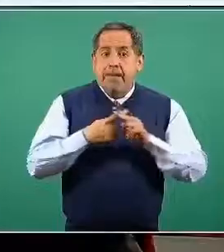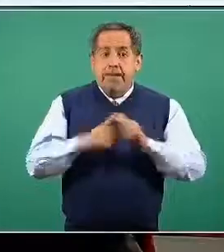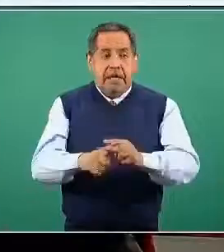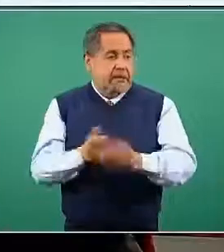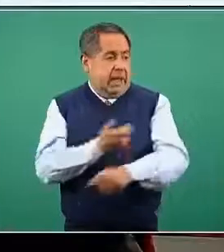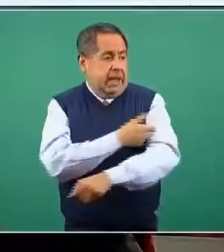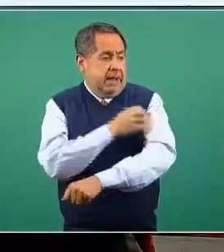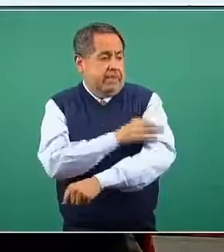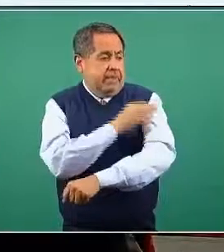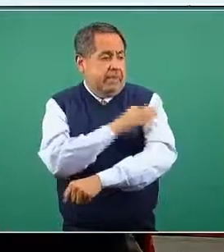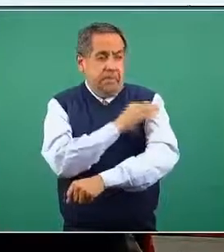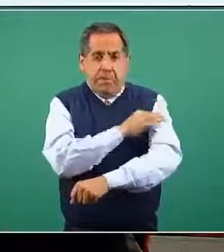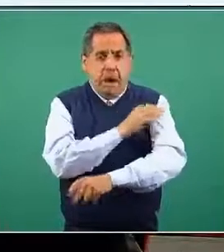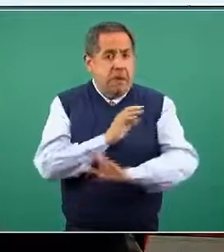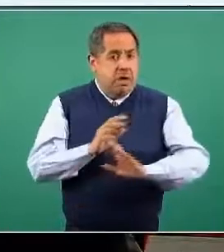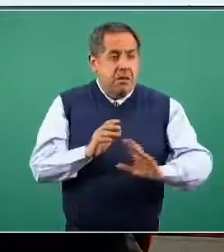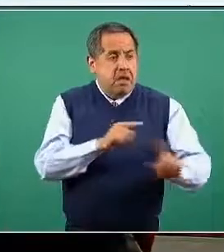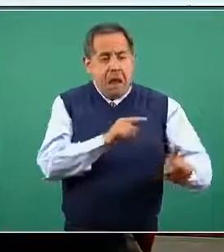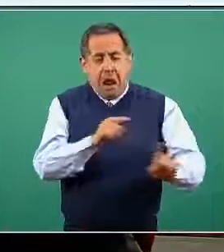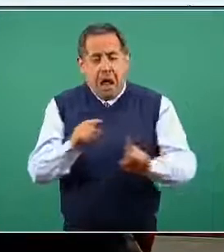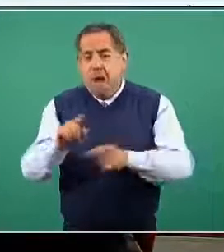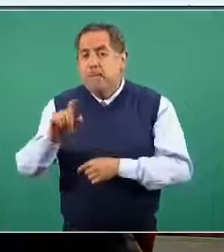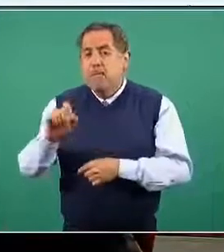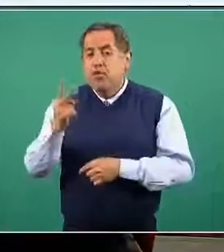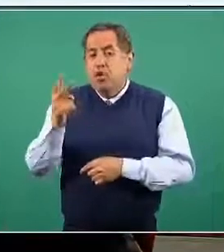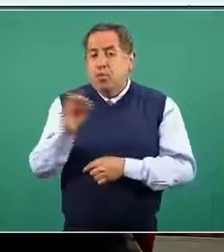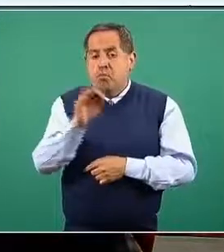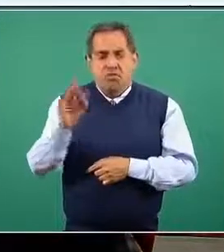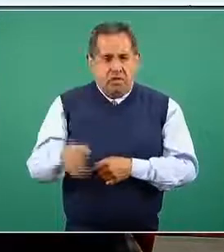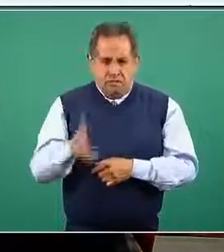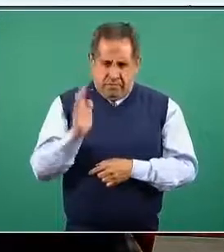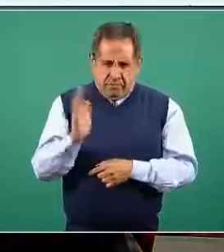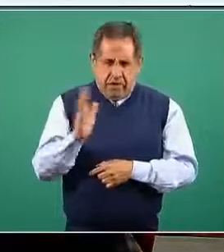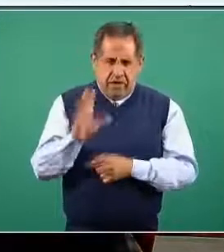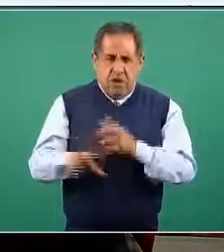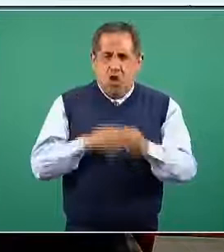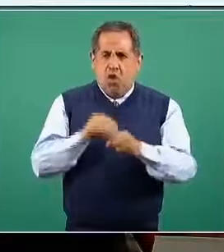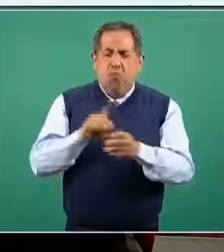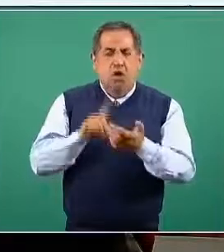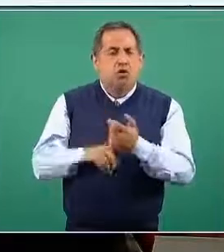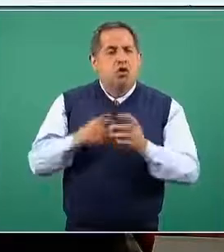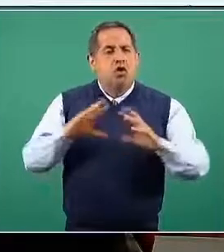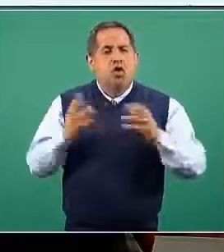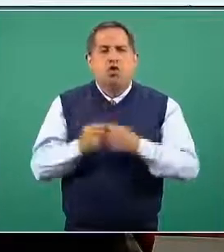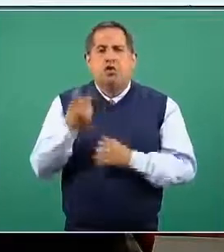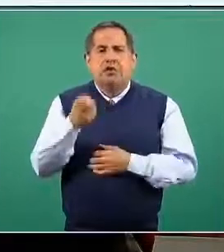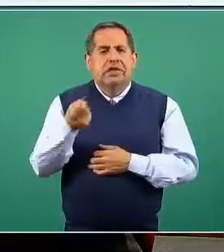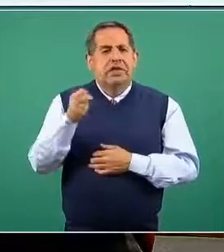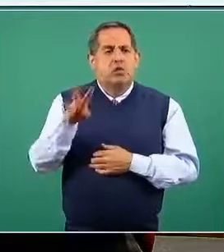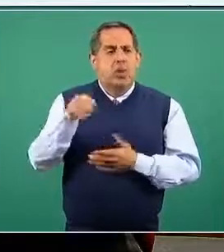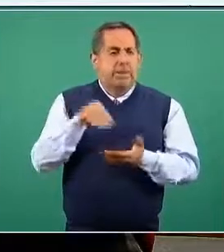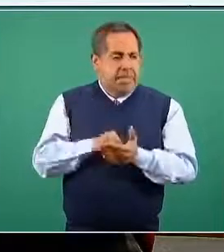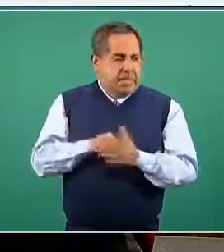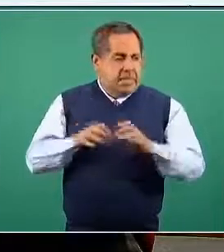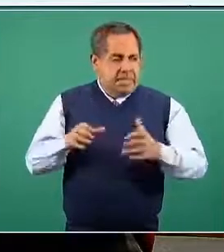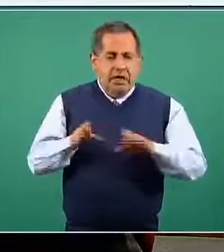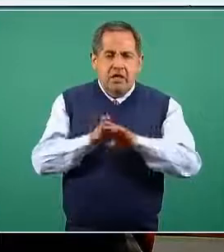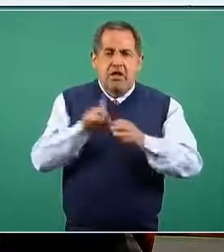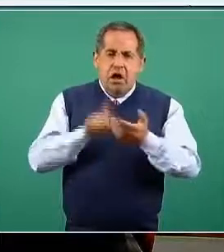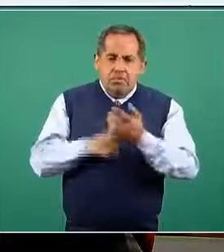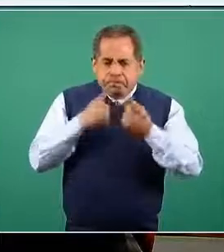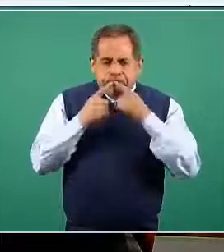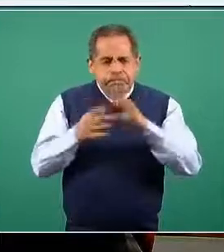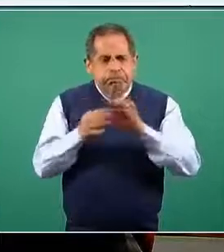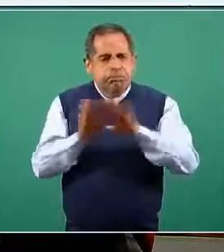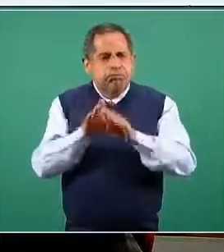22% ya se logró. La quinta parte de este paquete de más de 219.000 dosis que fueron distribuidas. Aquí se ve